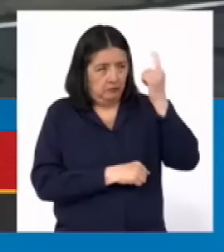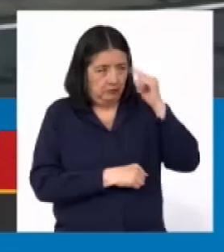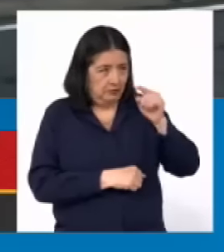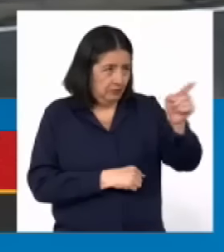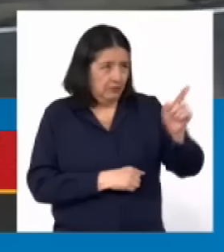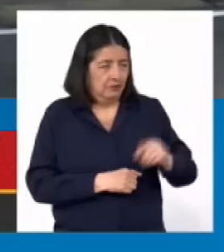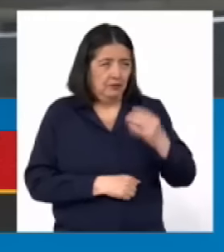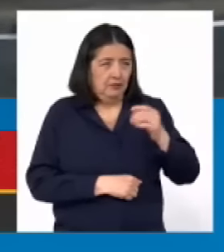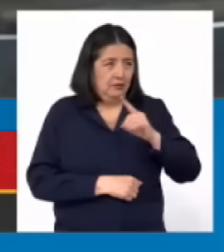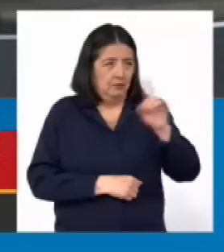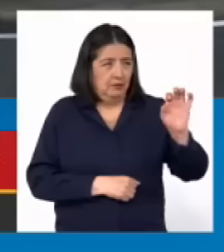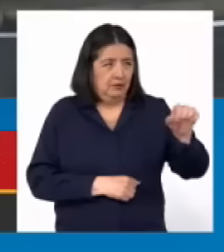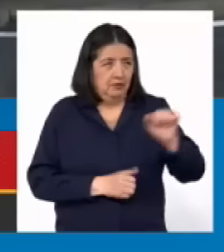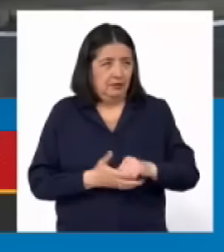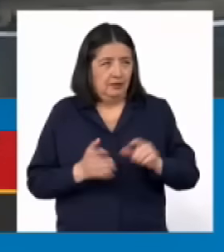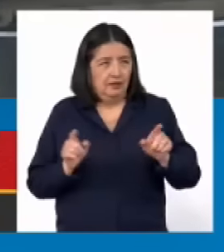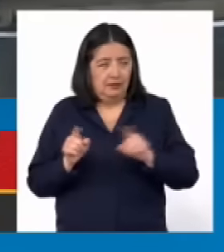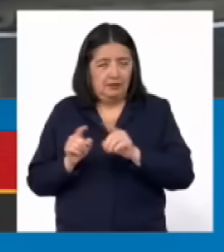son 100%